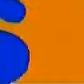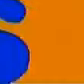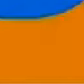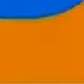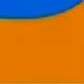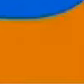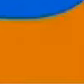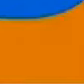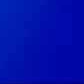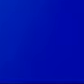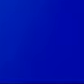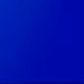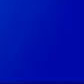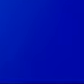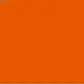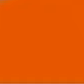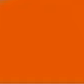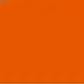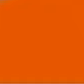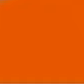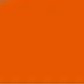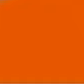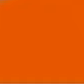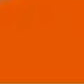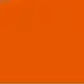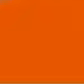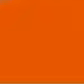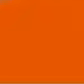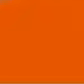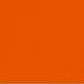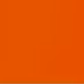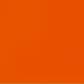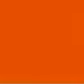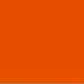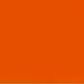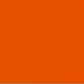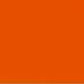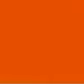Esto fue el sorteo Loto.